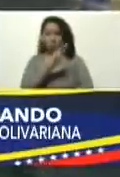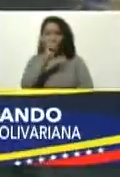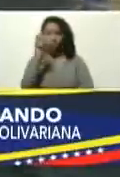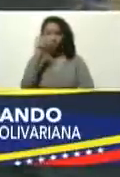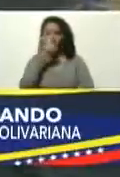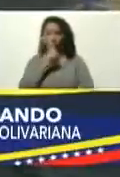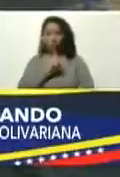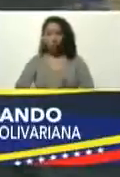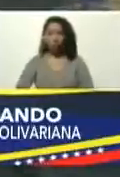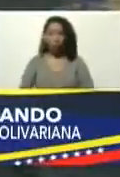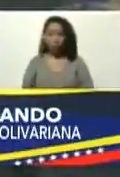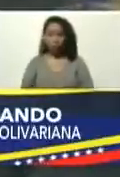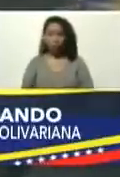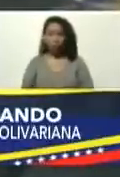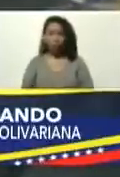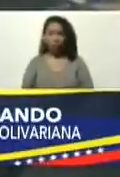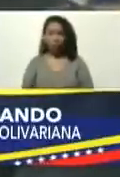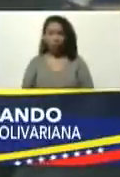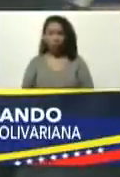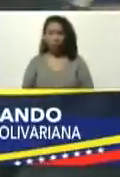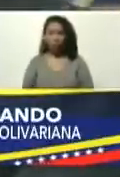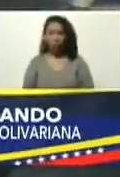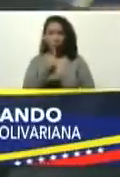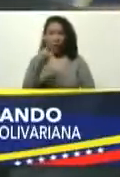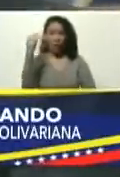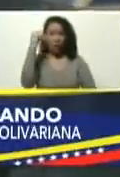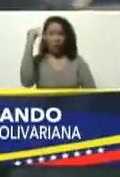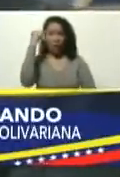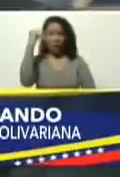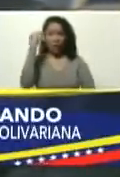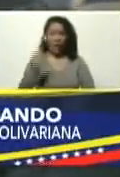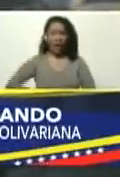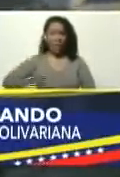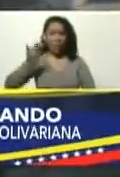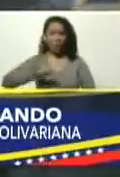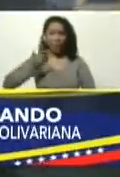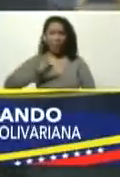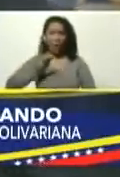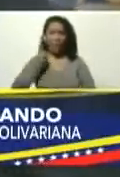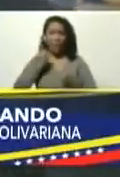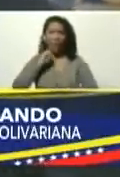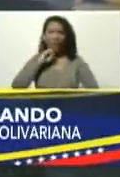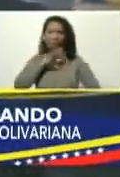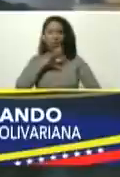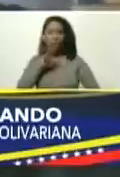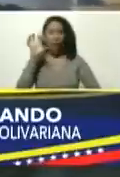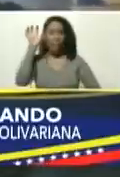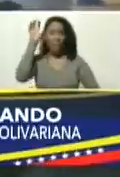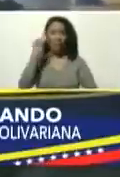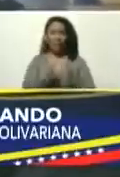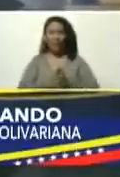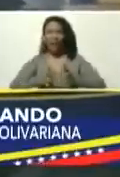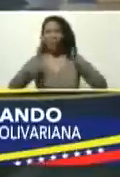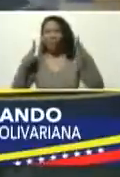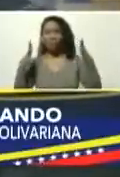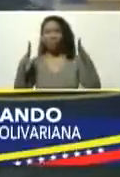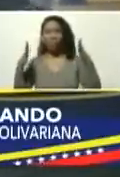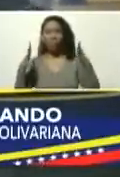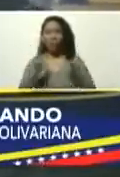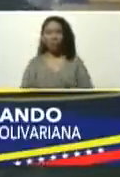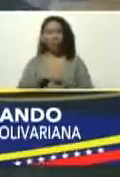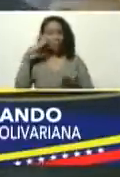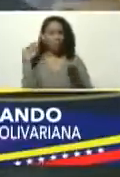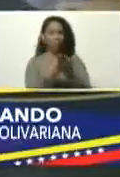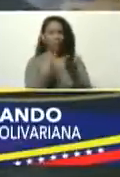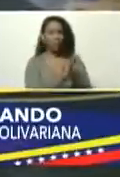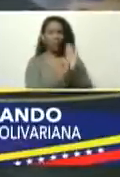años de una fecha icónica para la historia de la patria grande, que demuestra